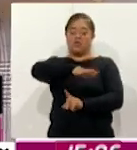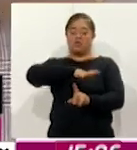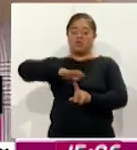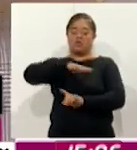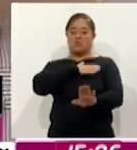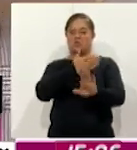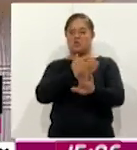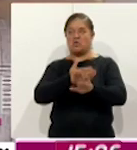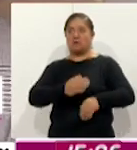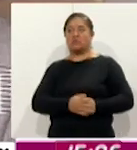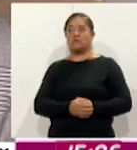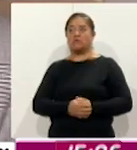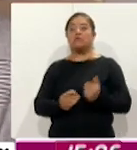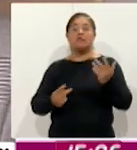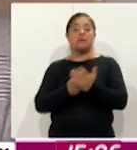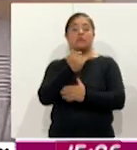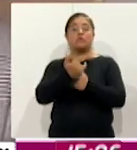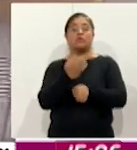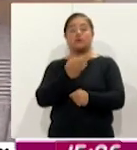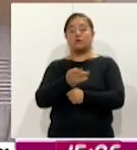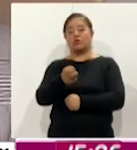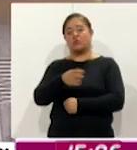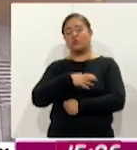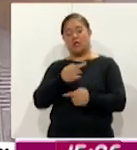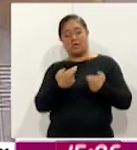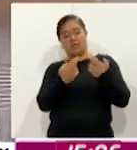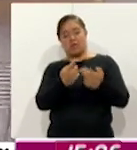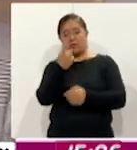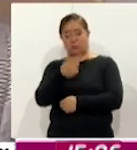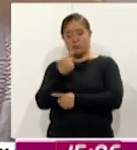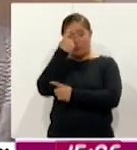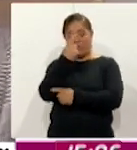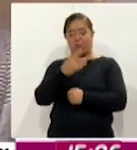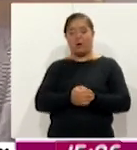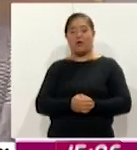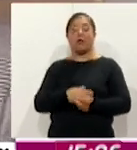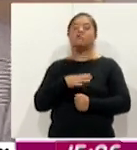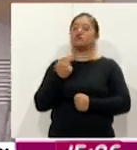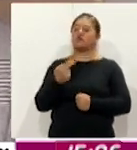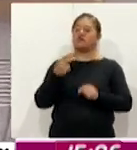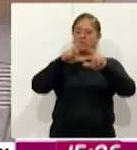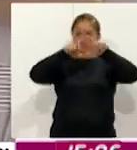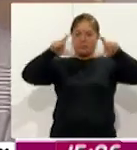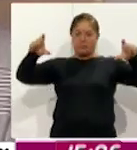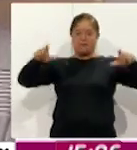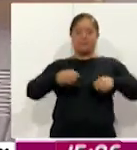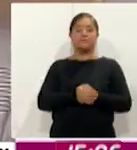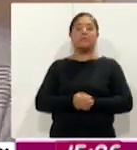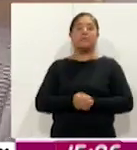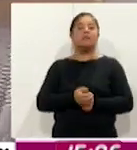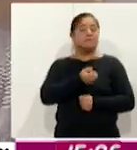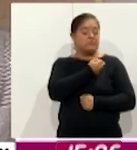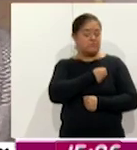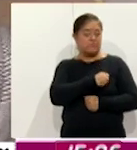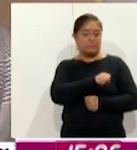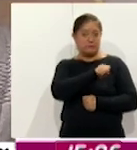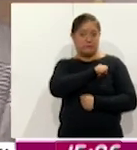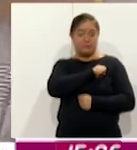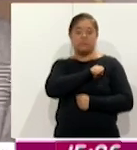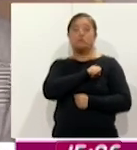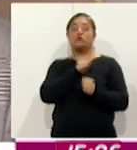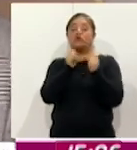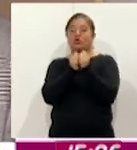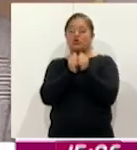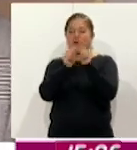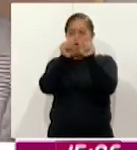Entonces, este proyecto de Regala una Hora también tiene un nombre que es Sanar mediante el Arte. Entonces, para nosotros era muy importante